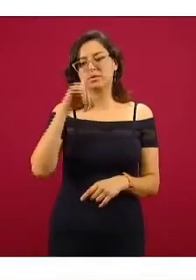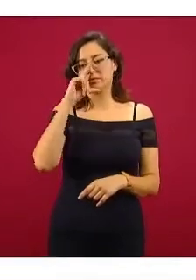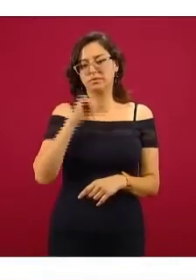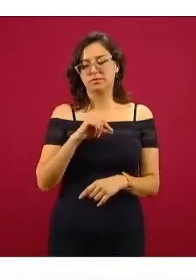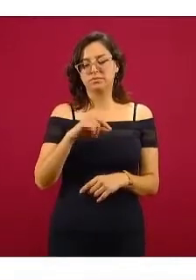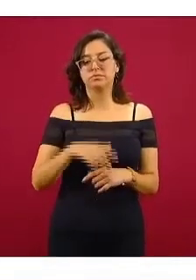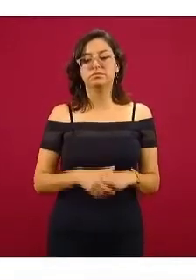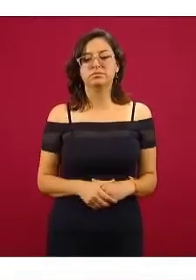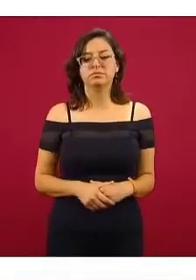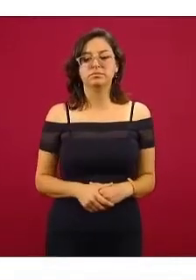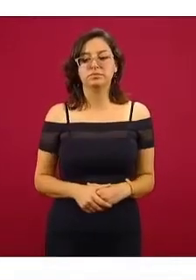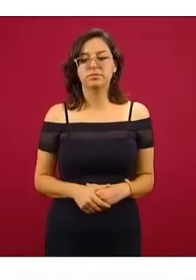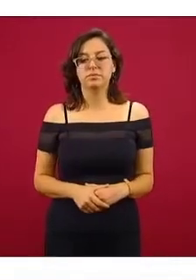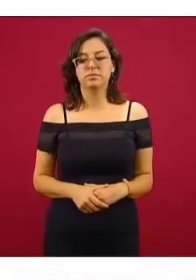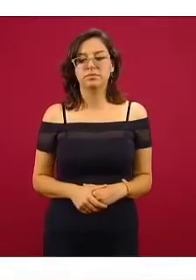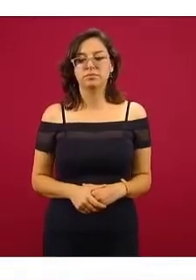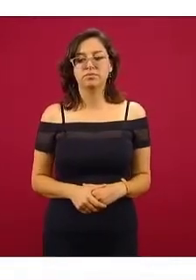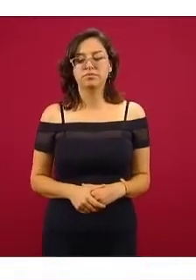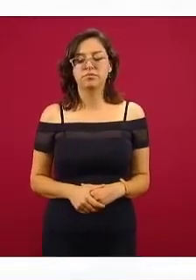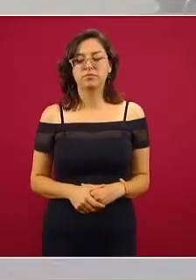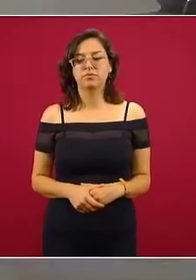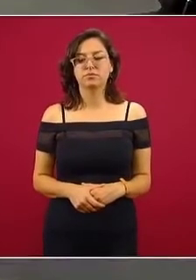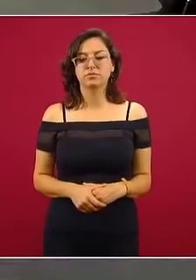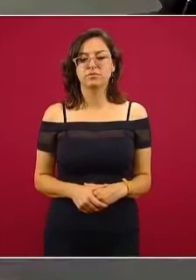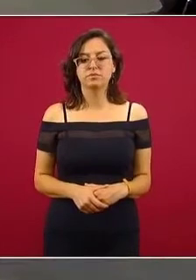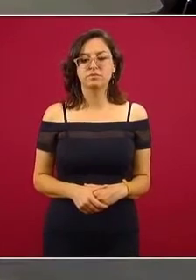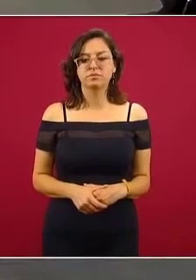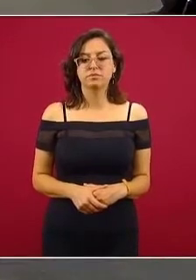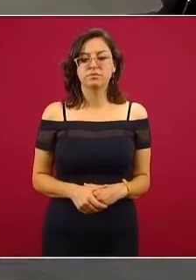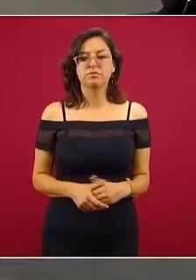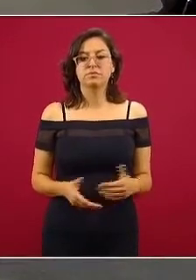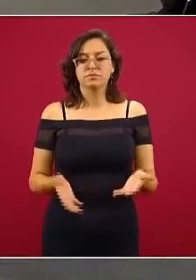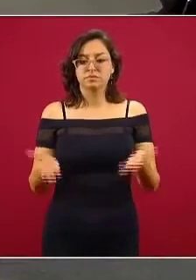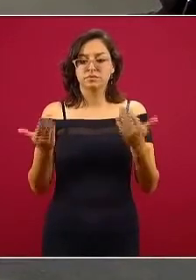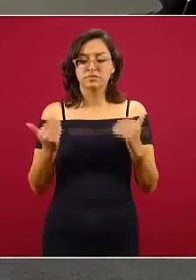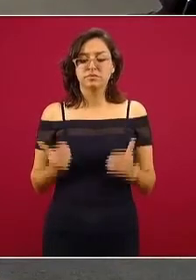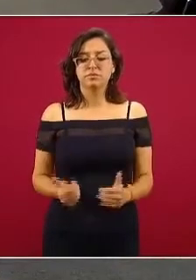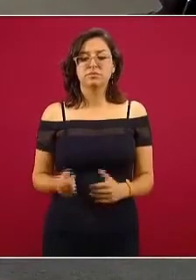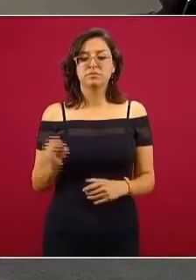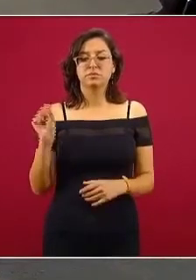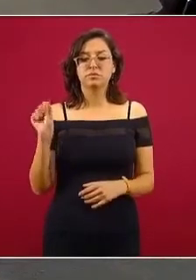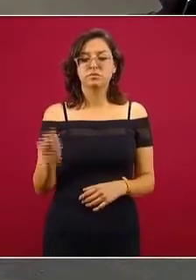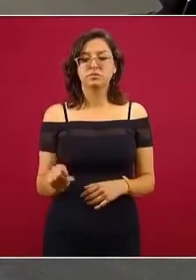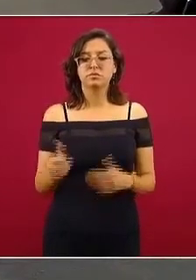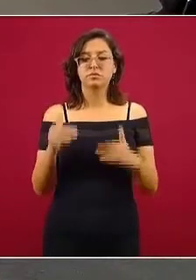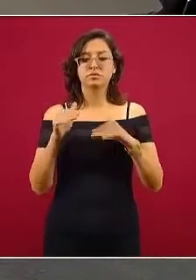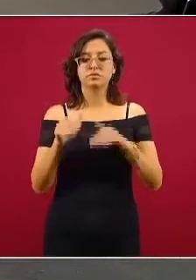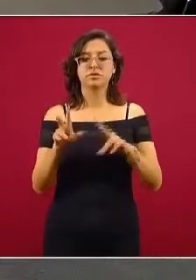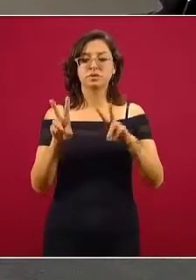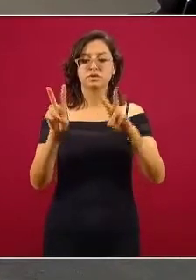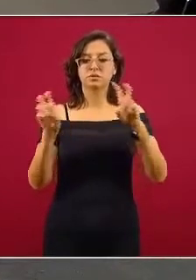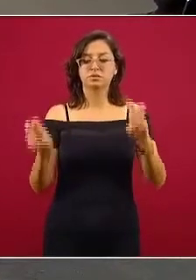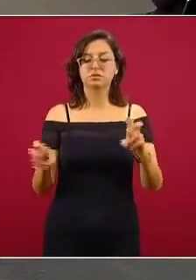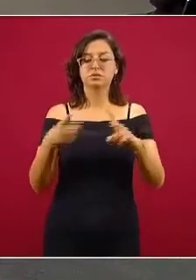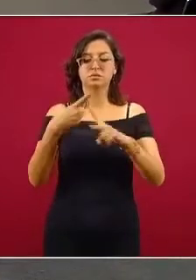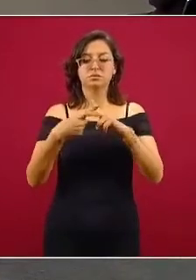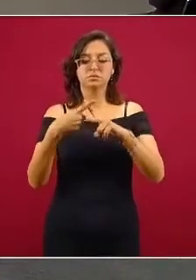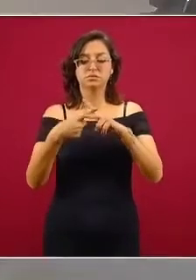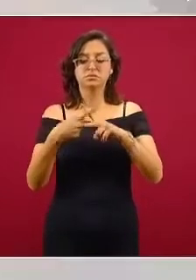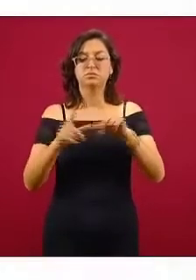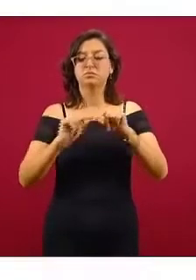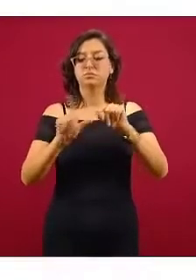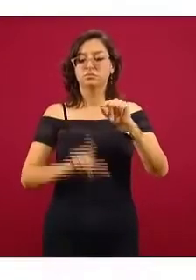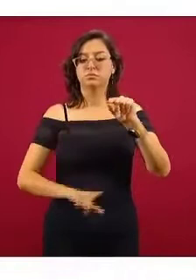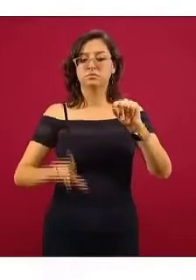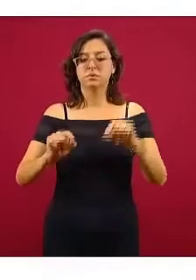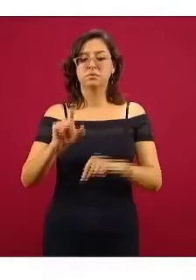que inició la pandemia. En la siguiente diapositiva actualizamos las cifras para el día de hoy en relación a la estadística en el país.